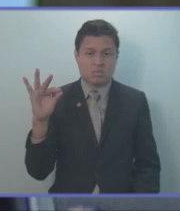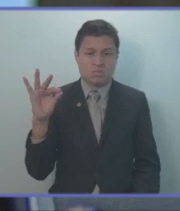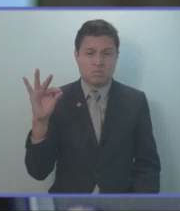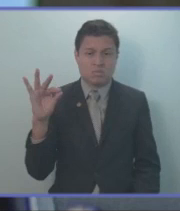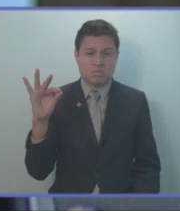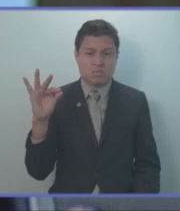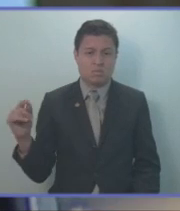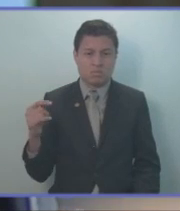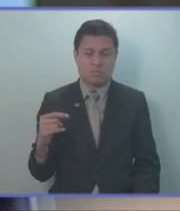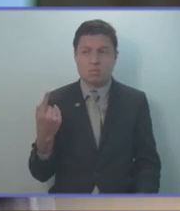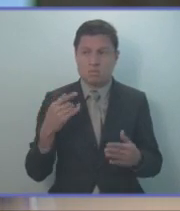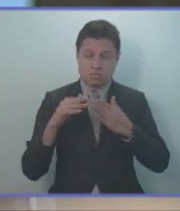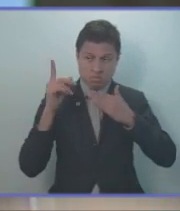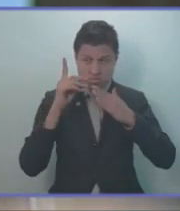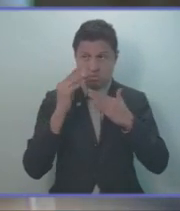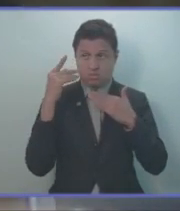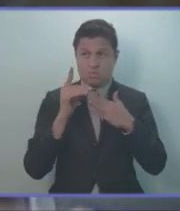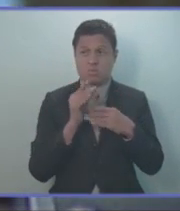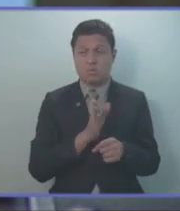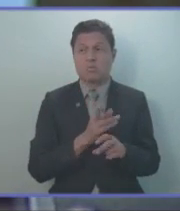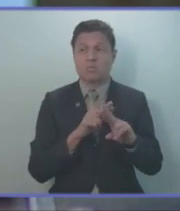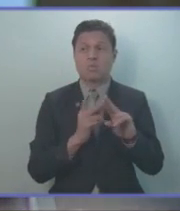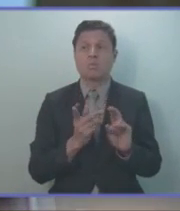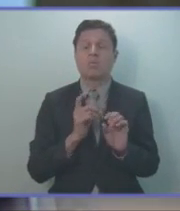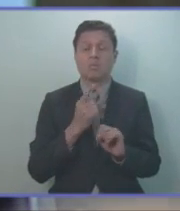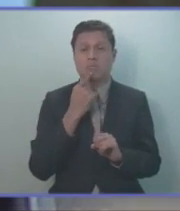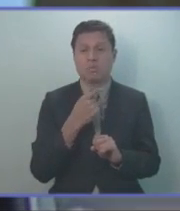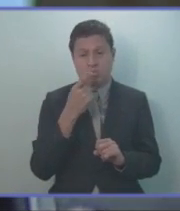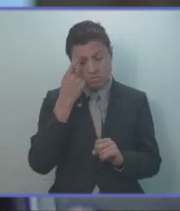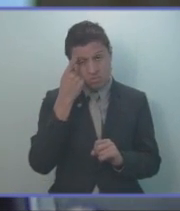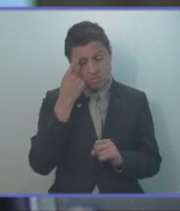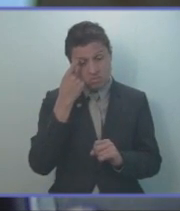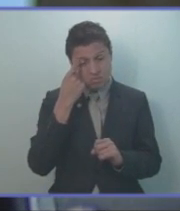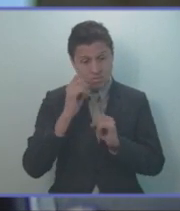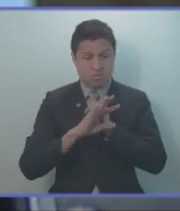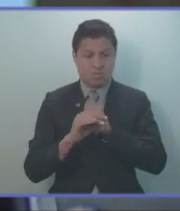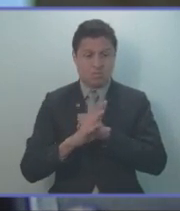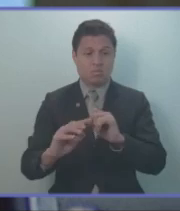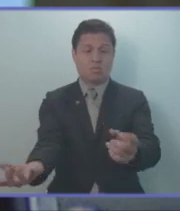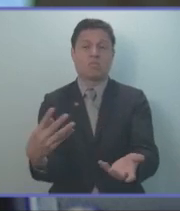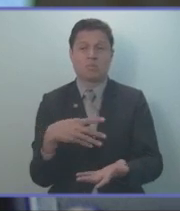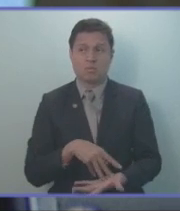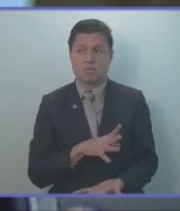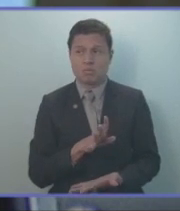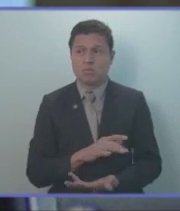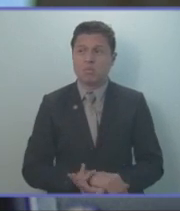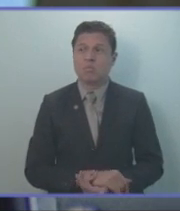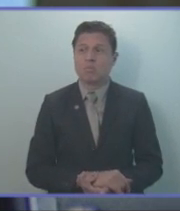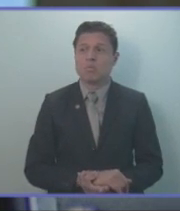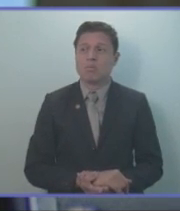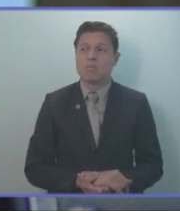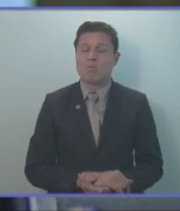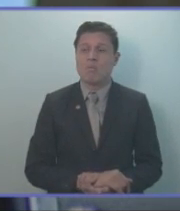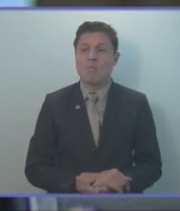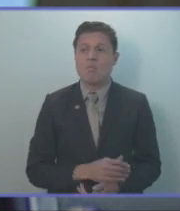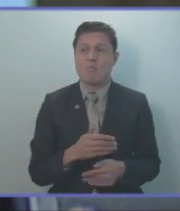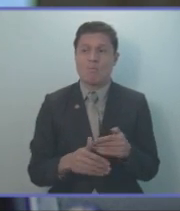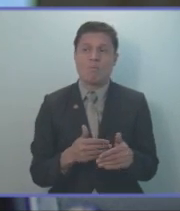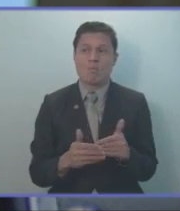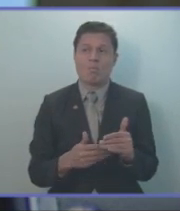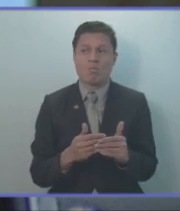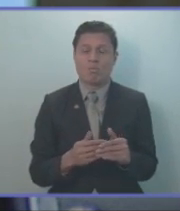1741-9-2011-1, moción de varios diputados de Arena, en el sentido se emita un pronunciamiento público ante los recurrentes